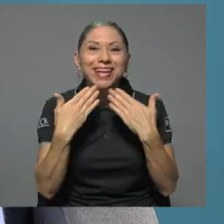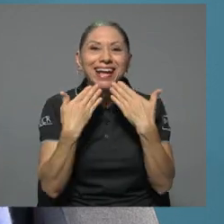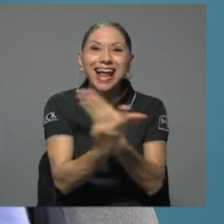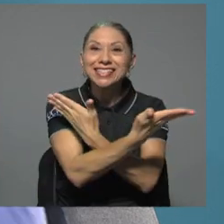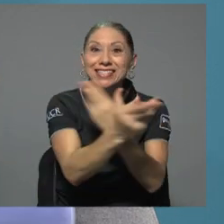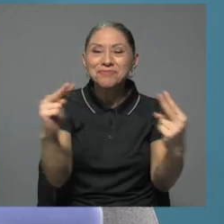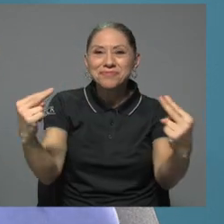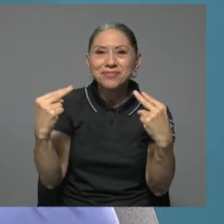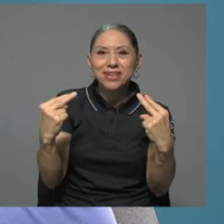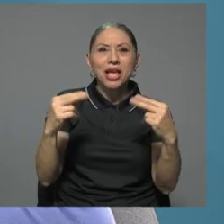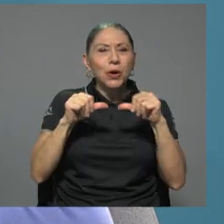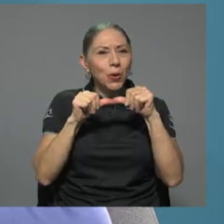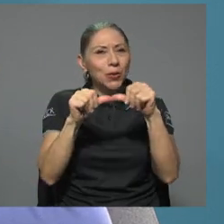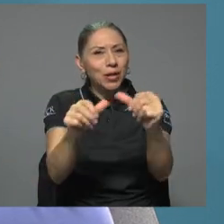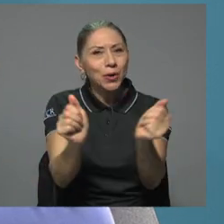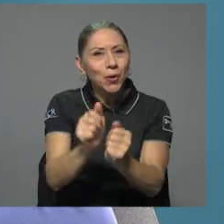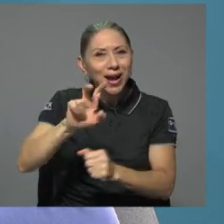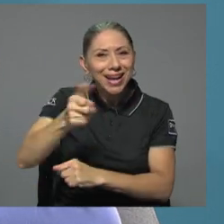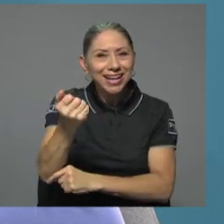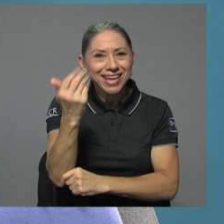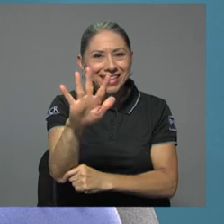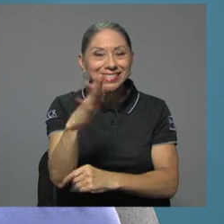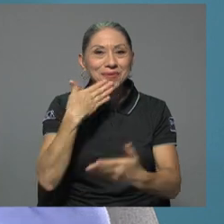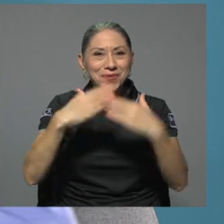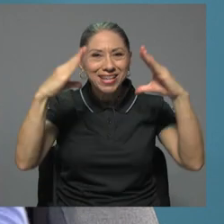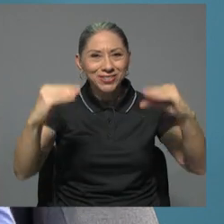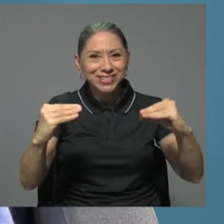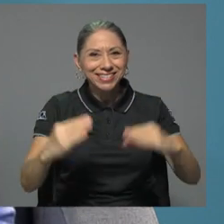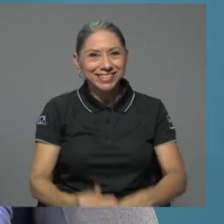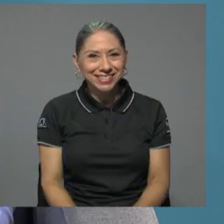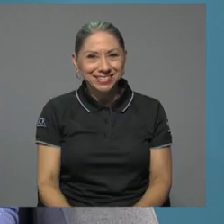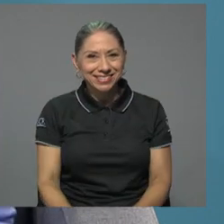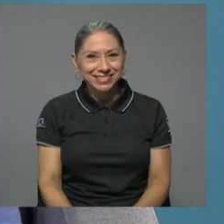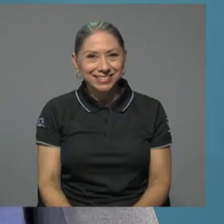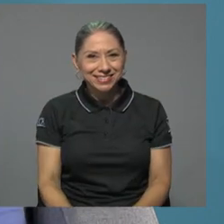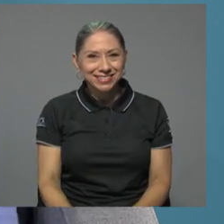manténgase con canal 15 buenas noches